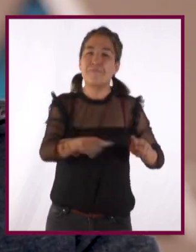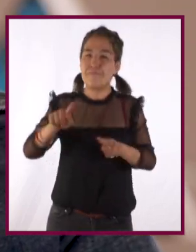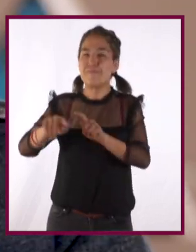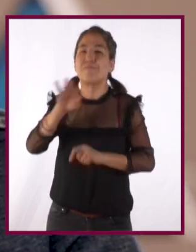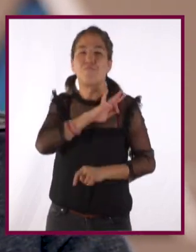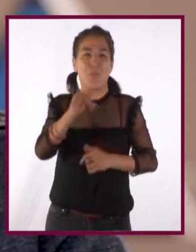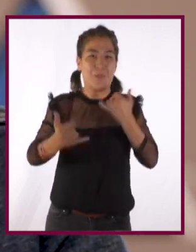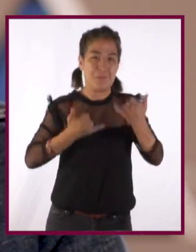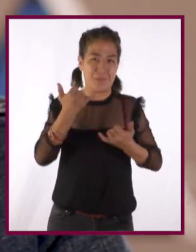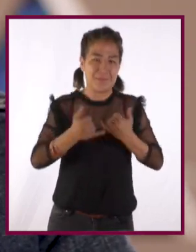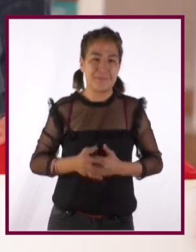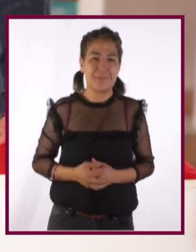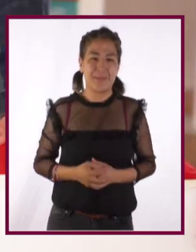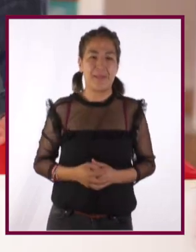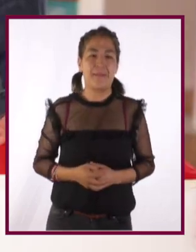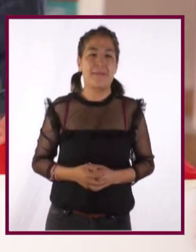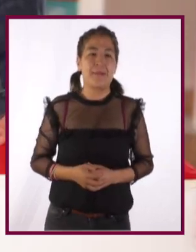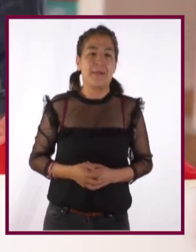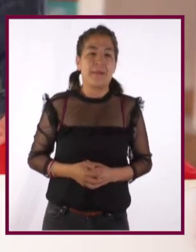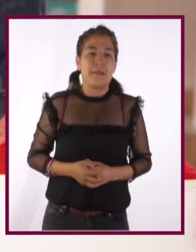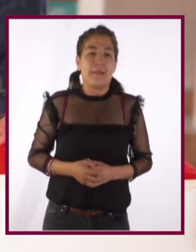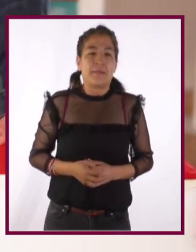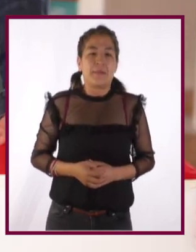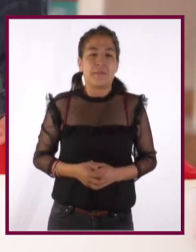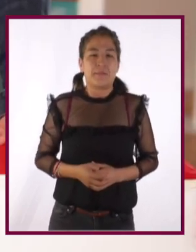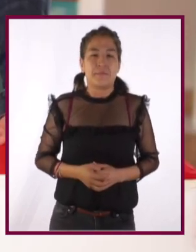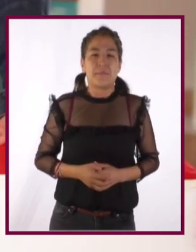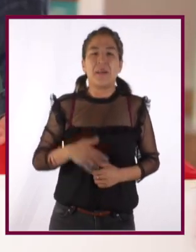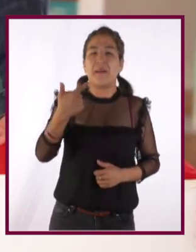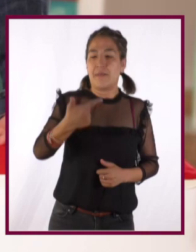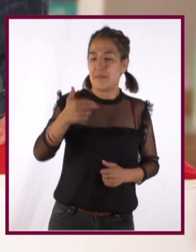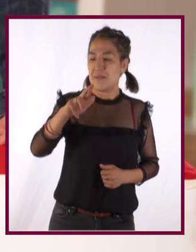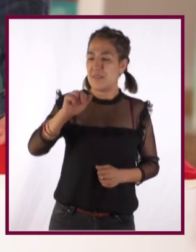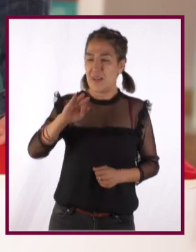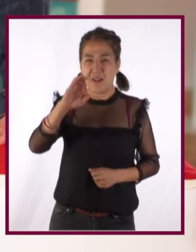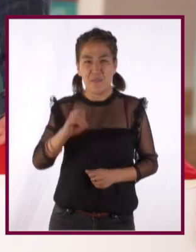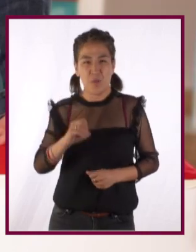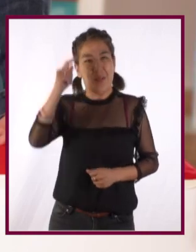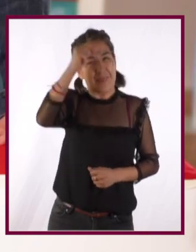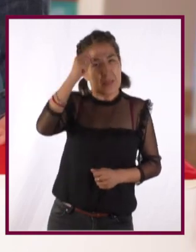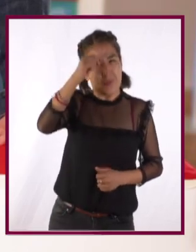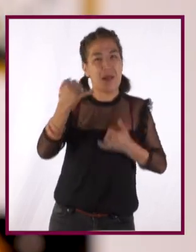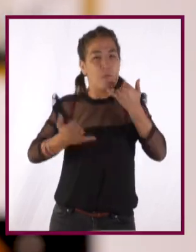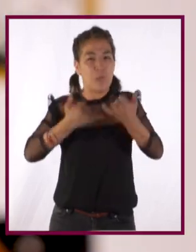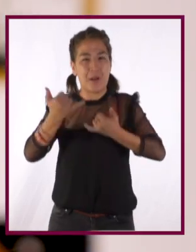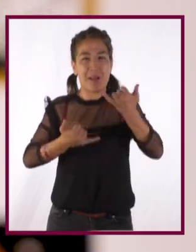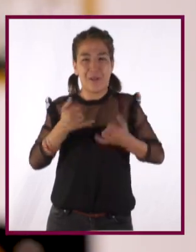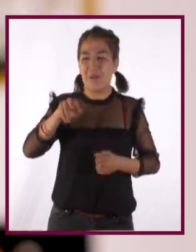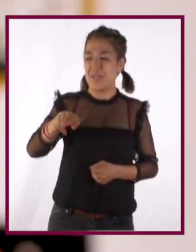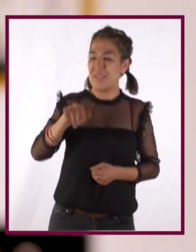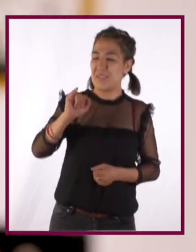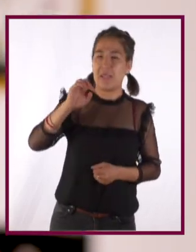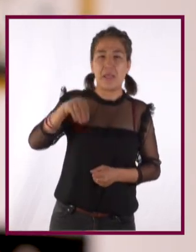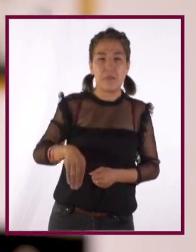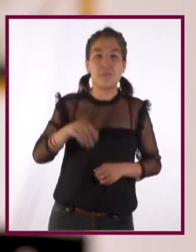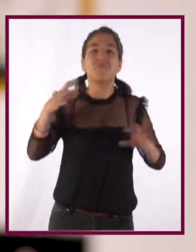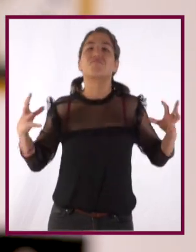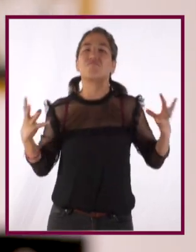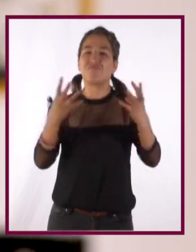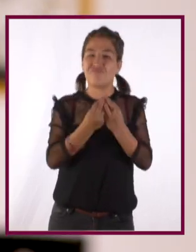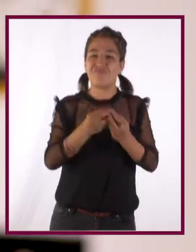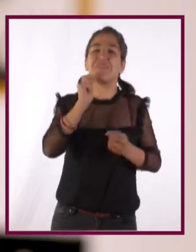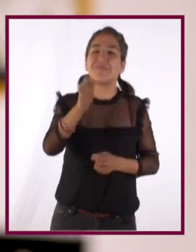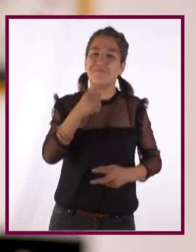todas las posibilidades de jugada. Los grafos, la teoría de juegos y el juego de NIM son elementos con una